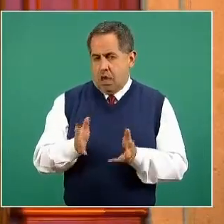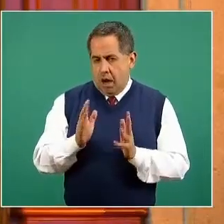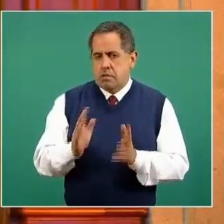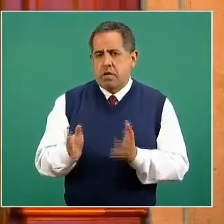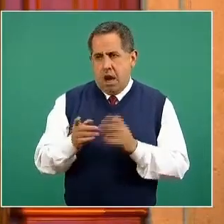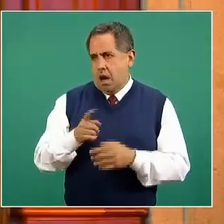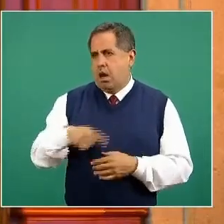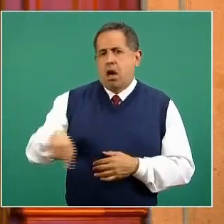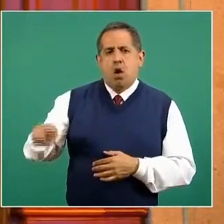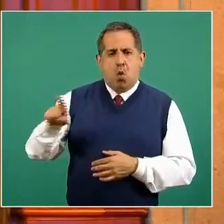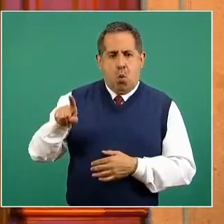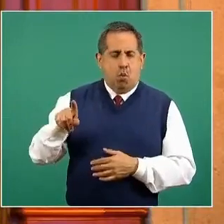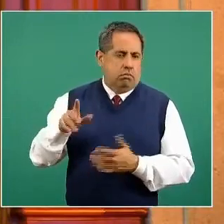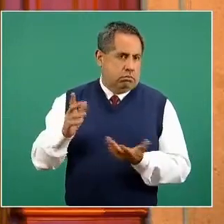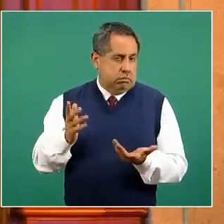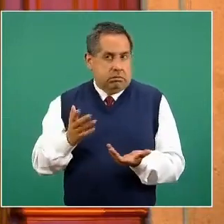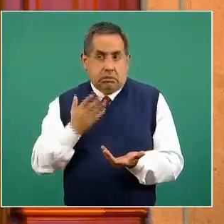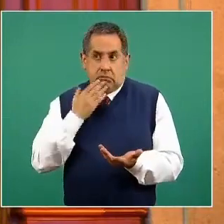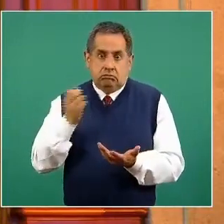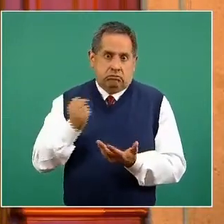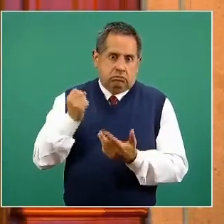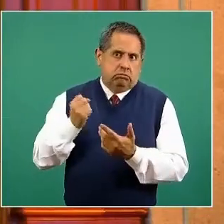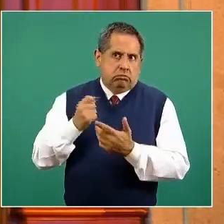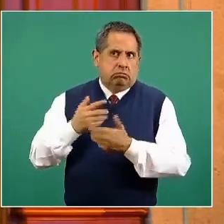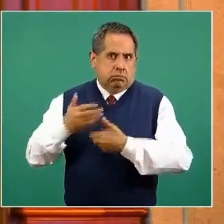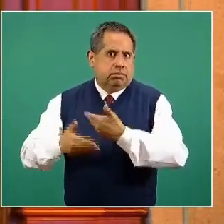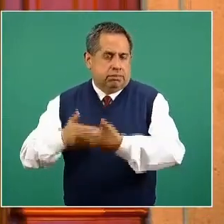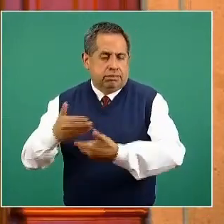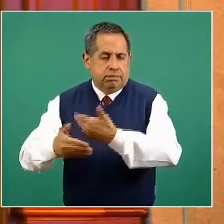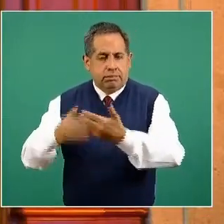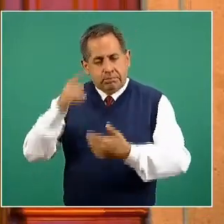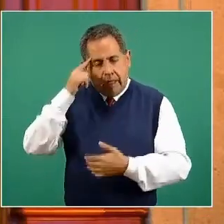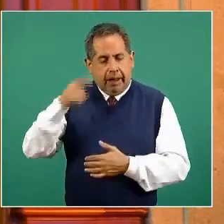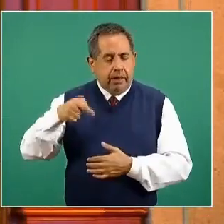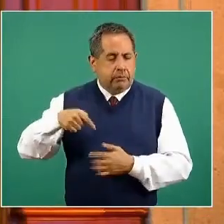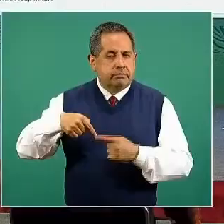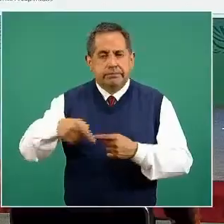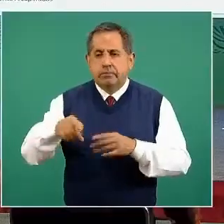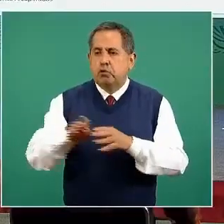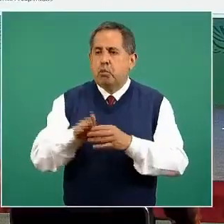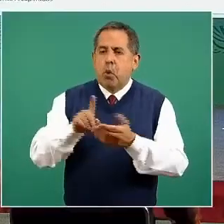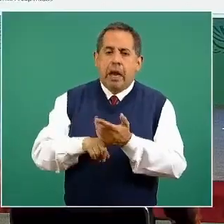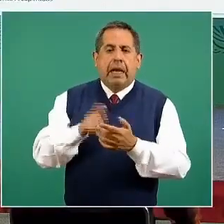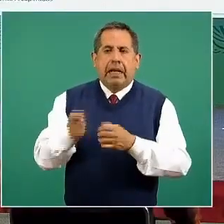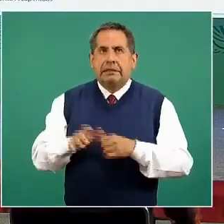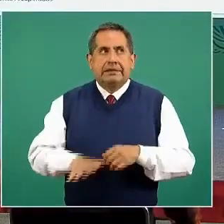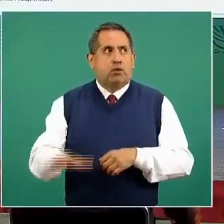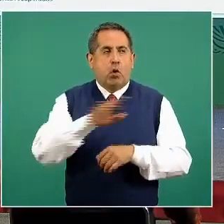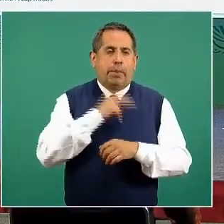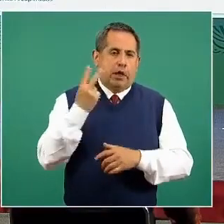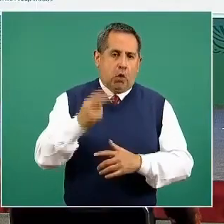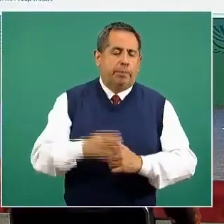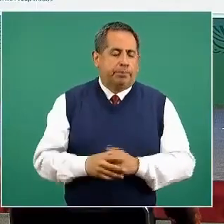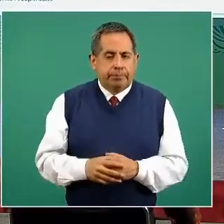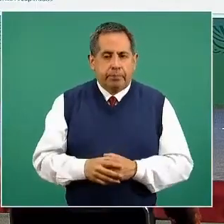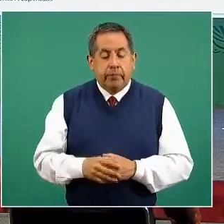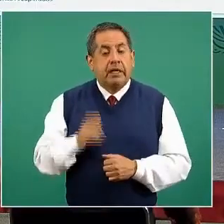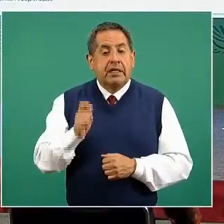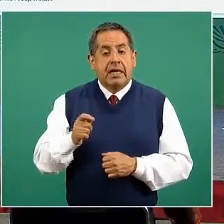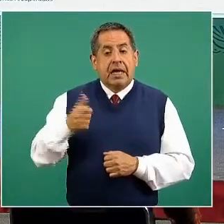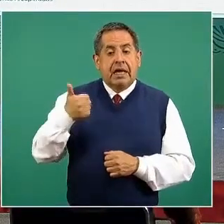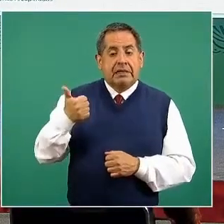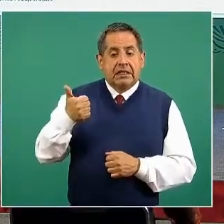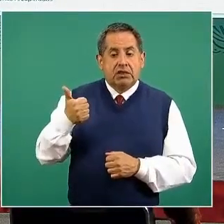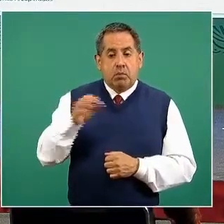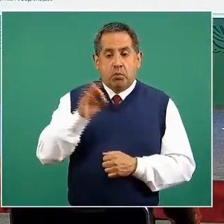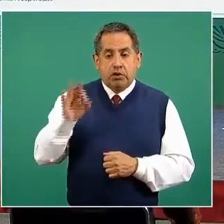también, digo, es positivo para efectos de la evolución y de lo que está sucediendo con la epidemia en México. 6% es para